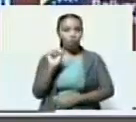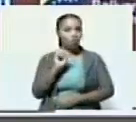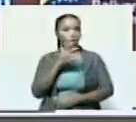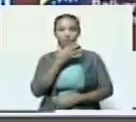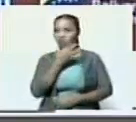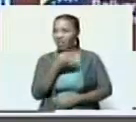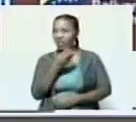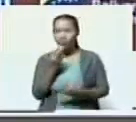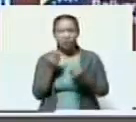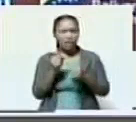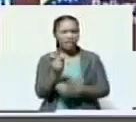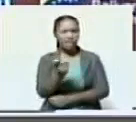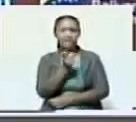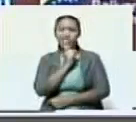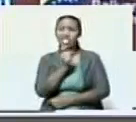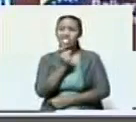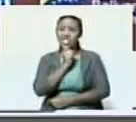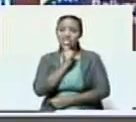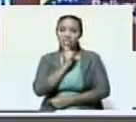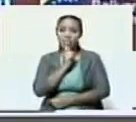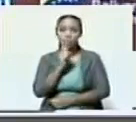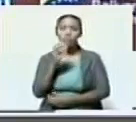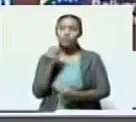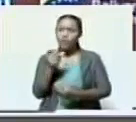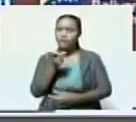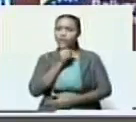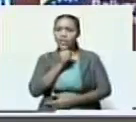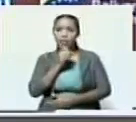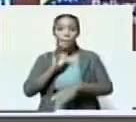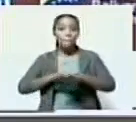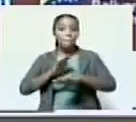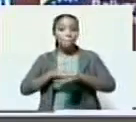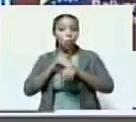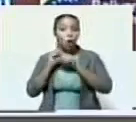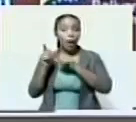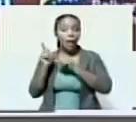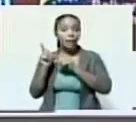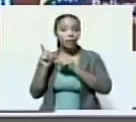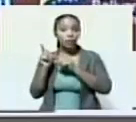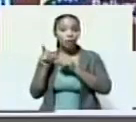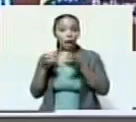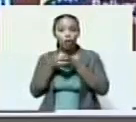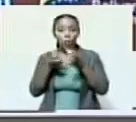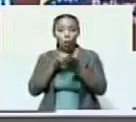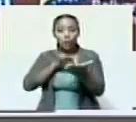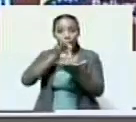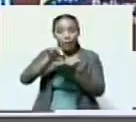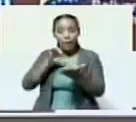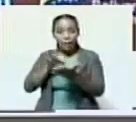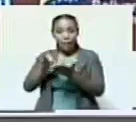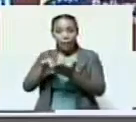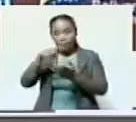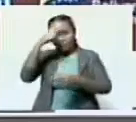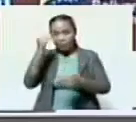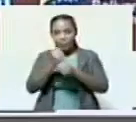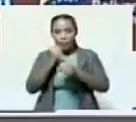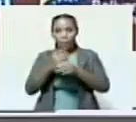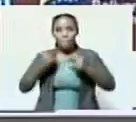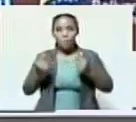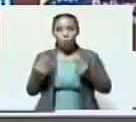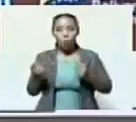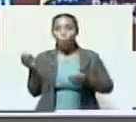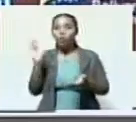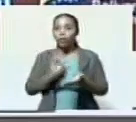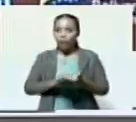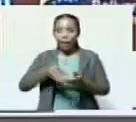muy complejas, son muy complejas. Por eso es que el Comando Estratégico Operacional ha activado nuevamente